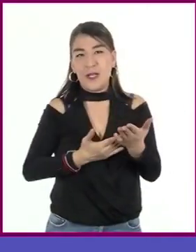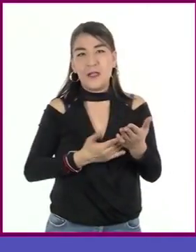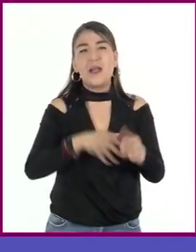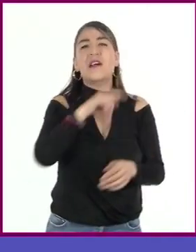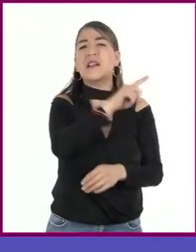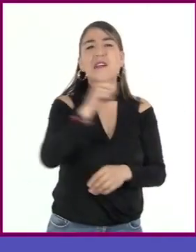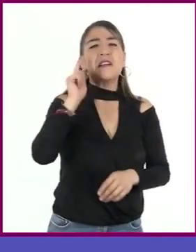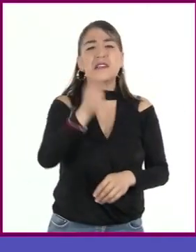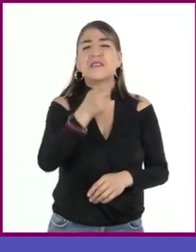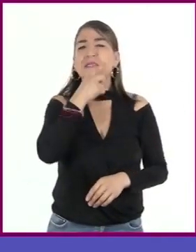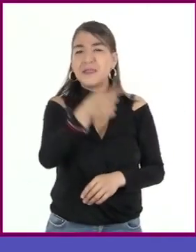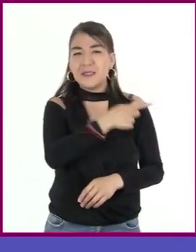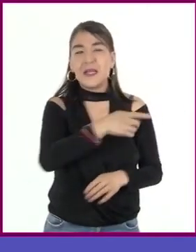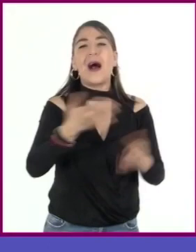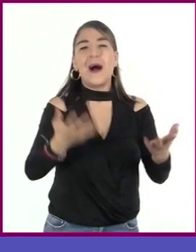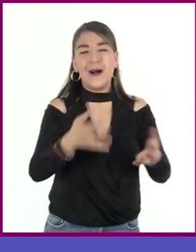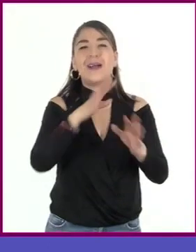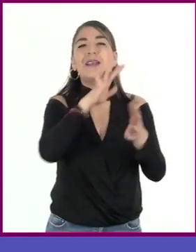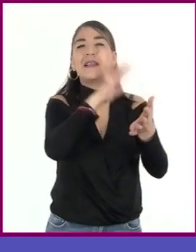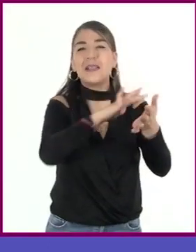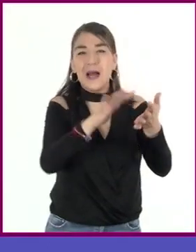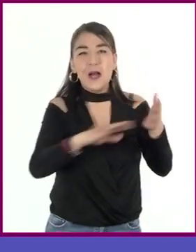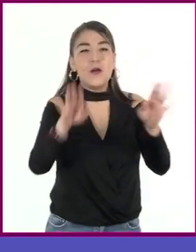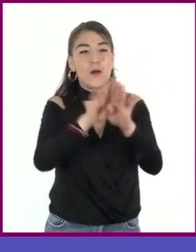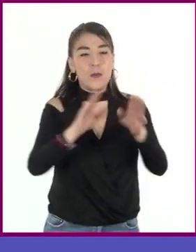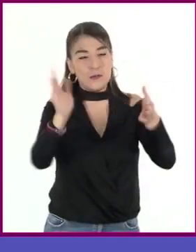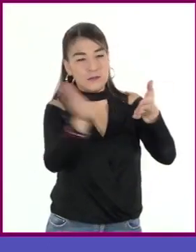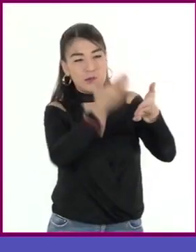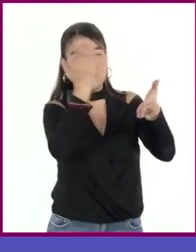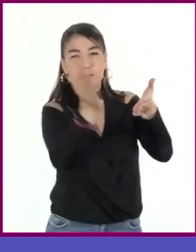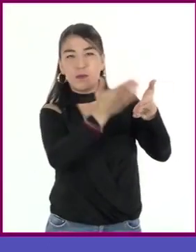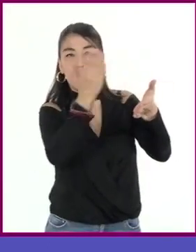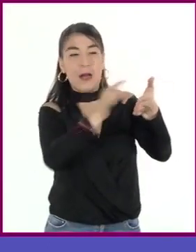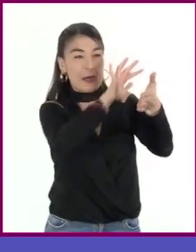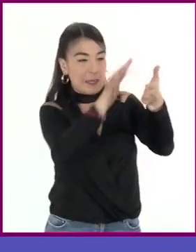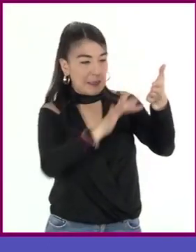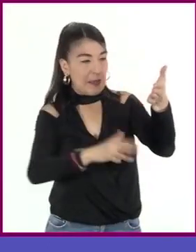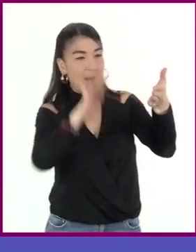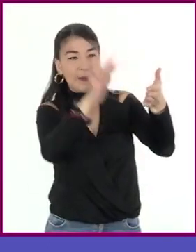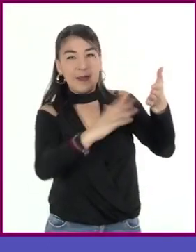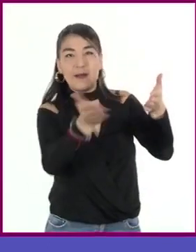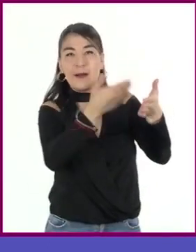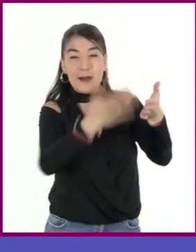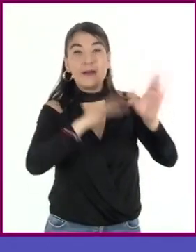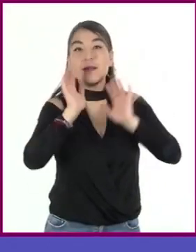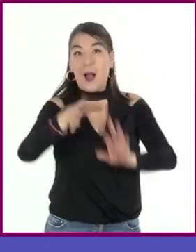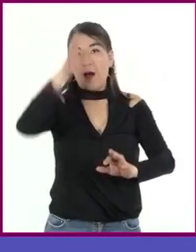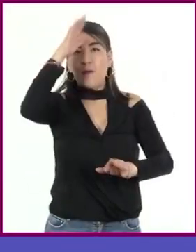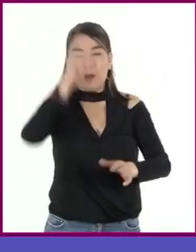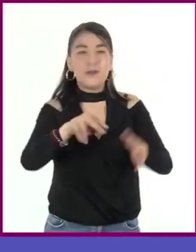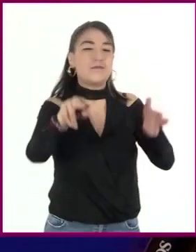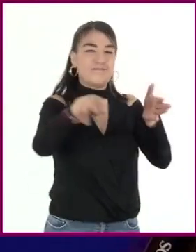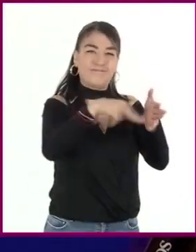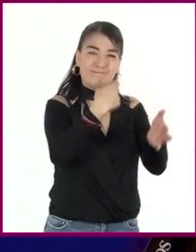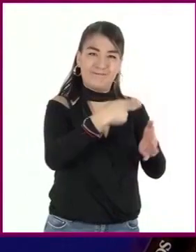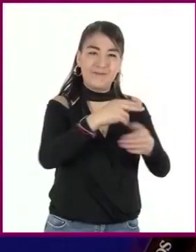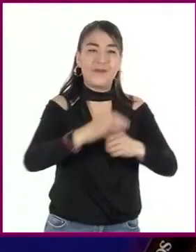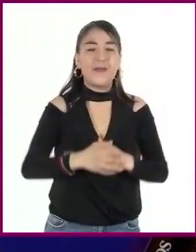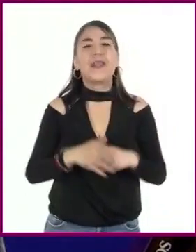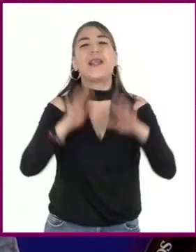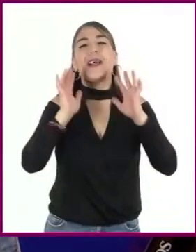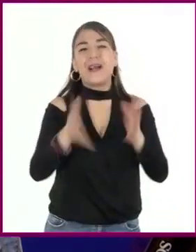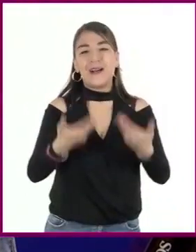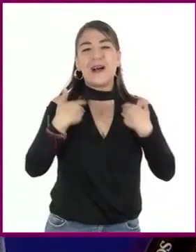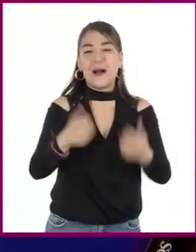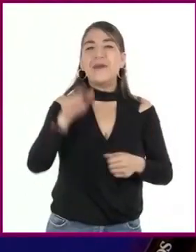que quiere decir es que leyeron cada una de las páginas y están de acuerdo con lo que está escrito en ellas. Claro,